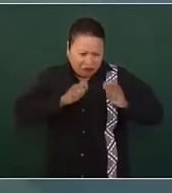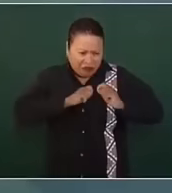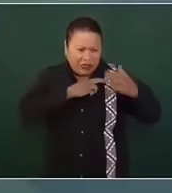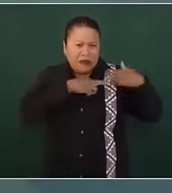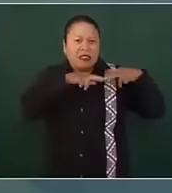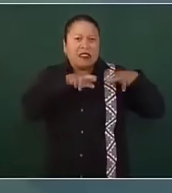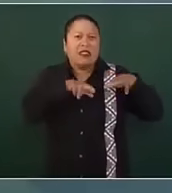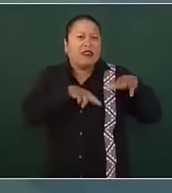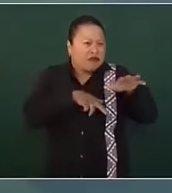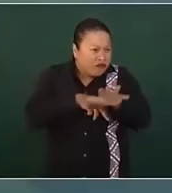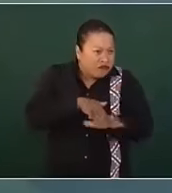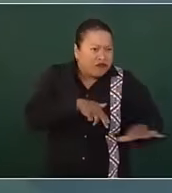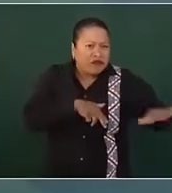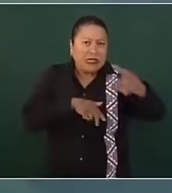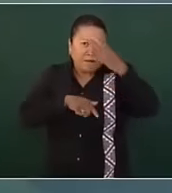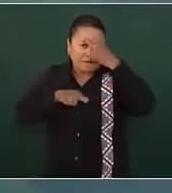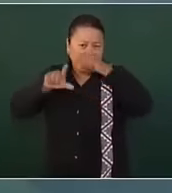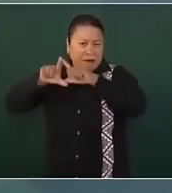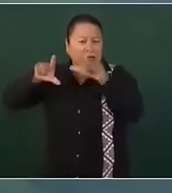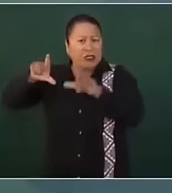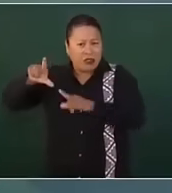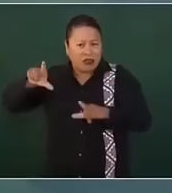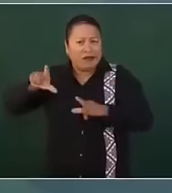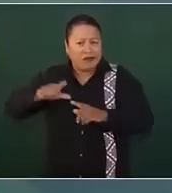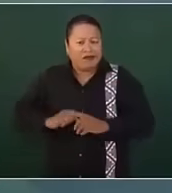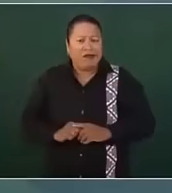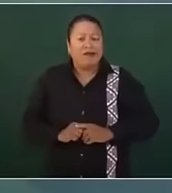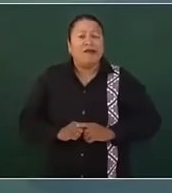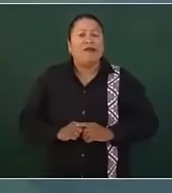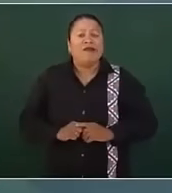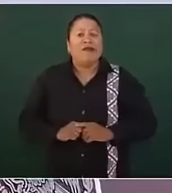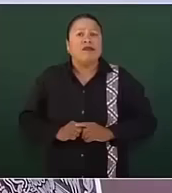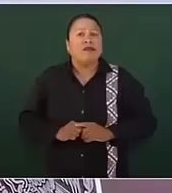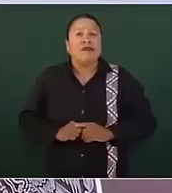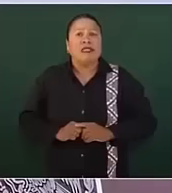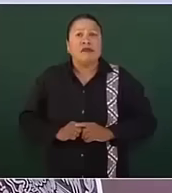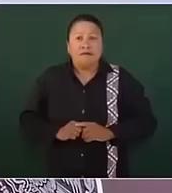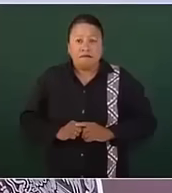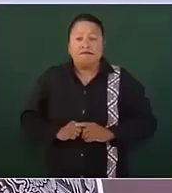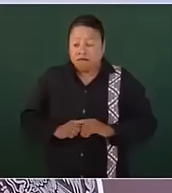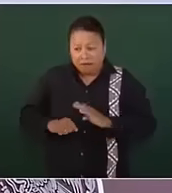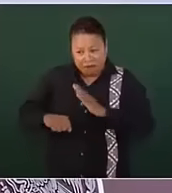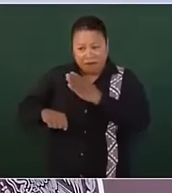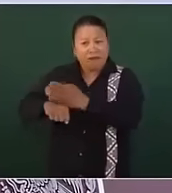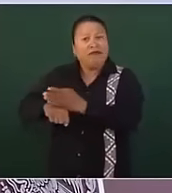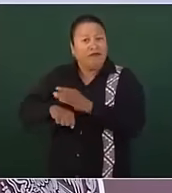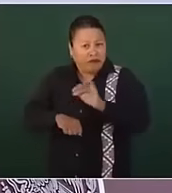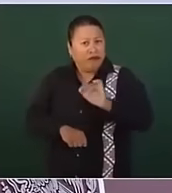México y no hay impunidad